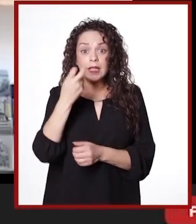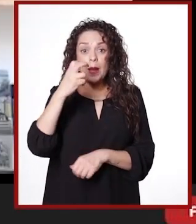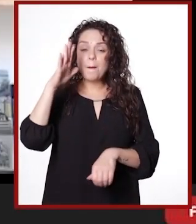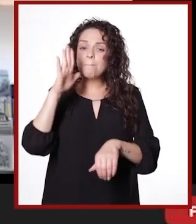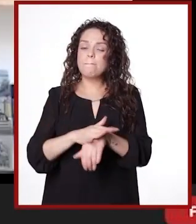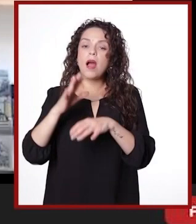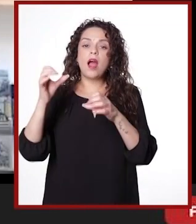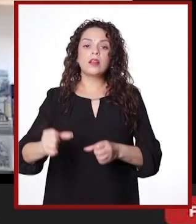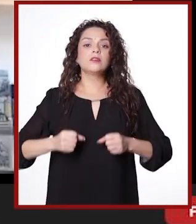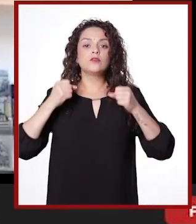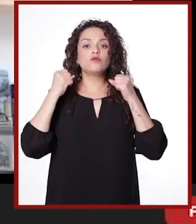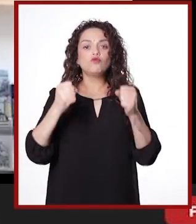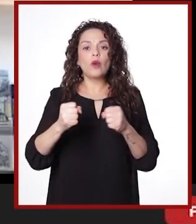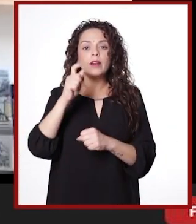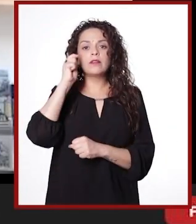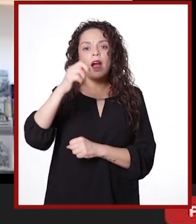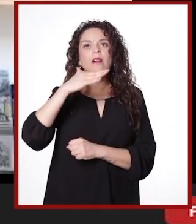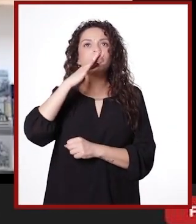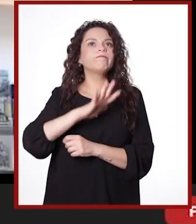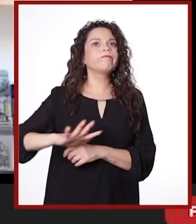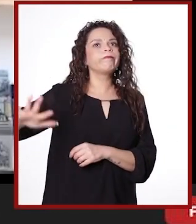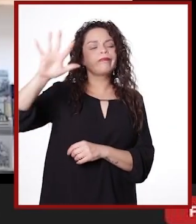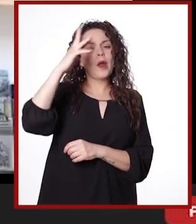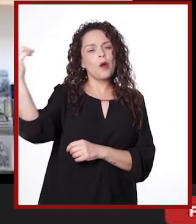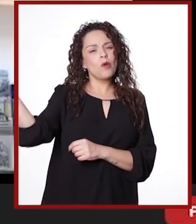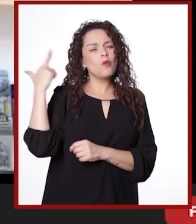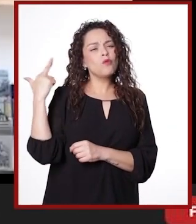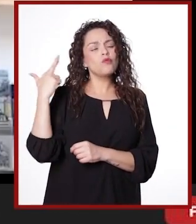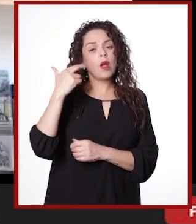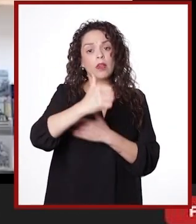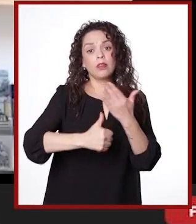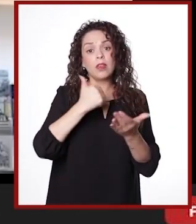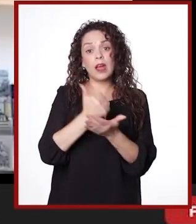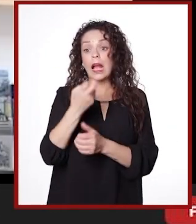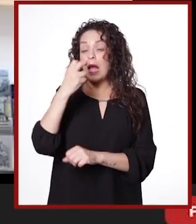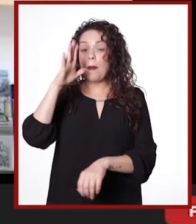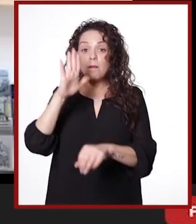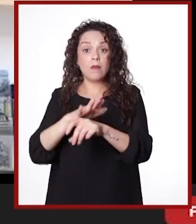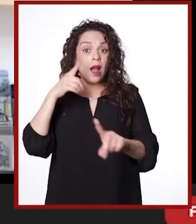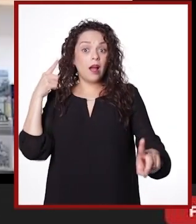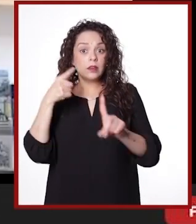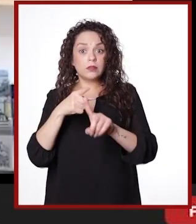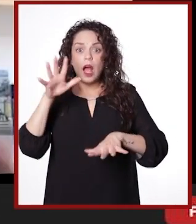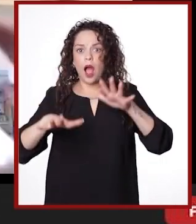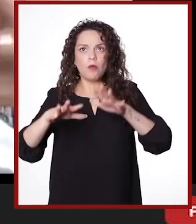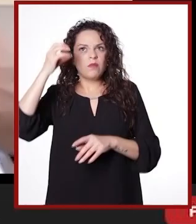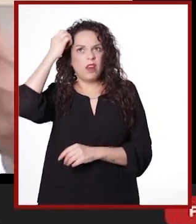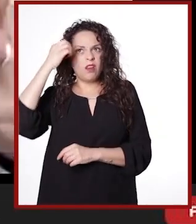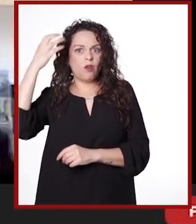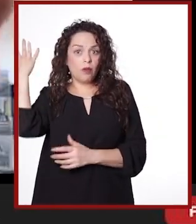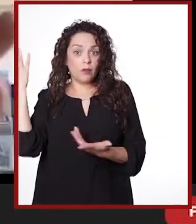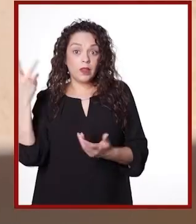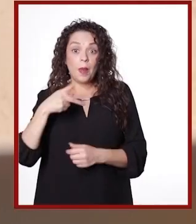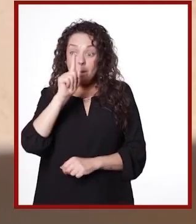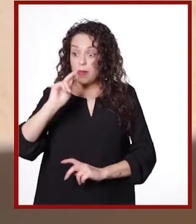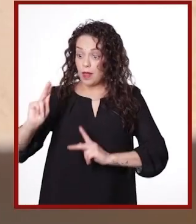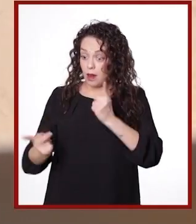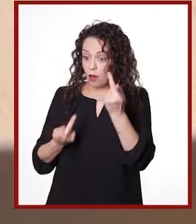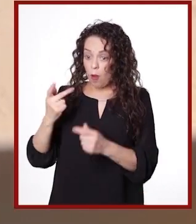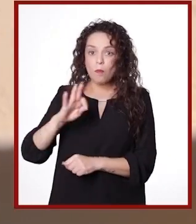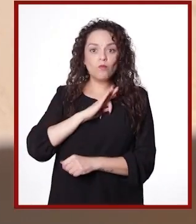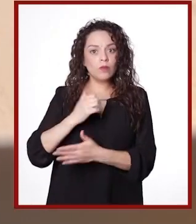la contaminación auditiva de las ciudades es una de las principales contaminaciones que a veces se nos olvida. Y entonces las plantas son muy